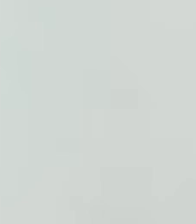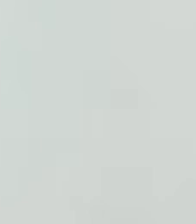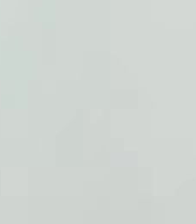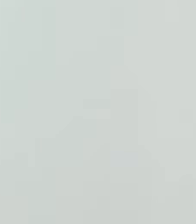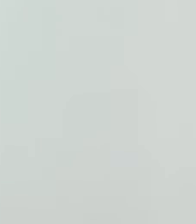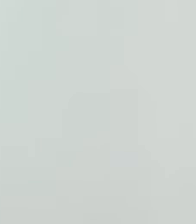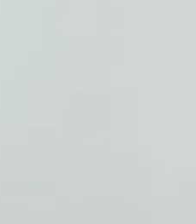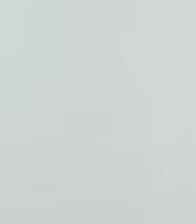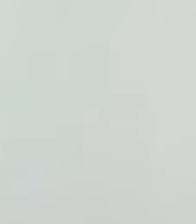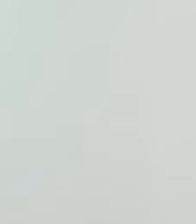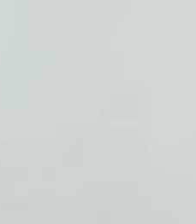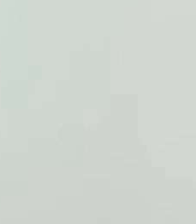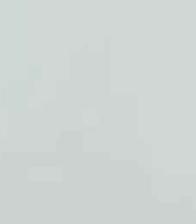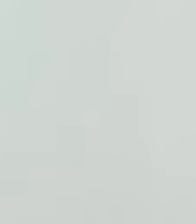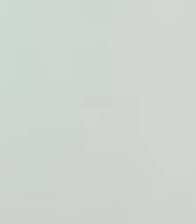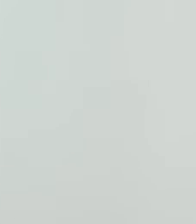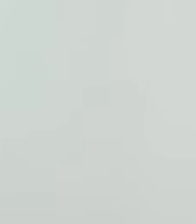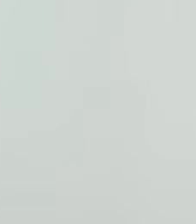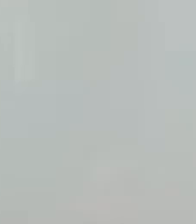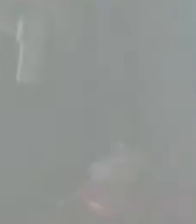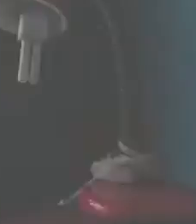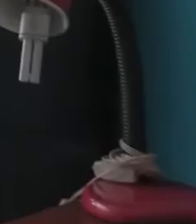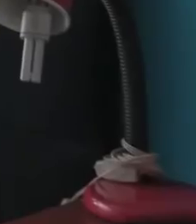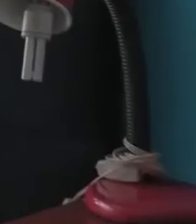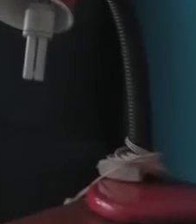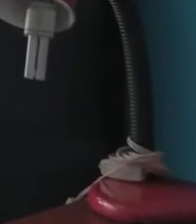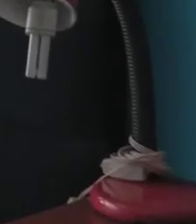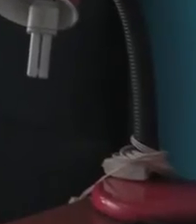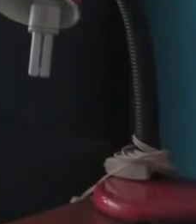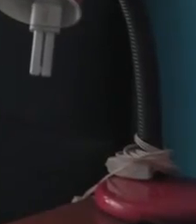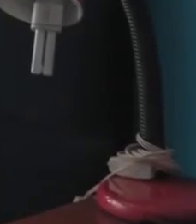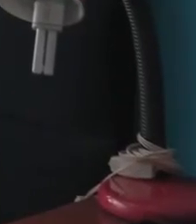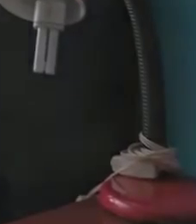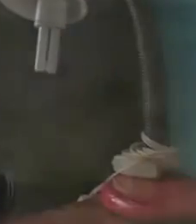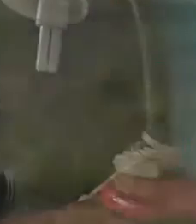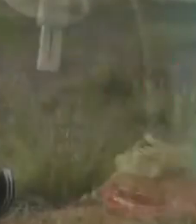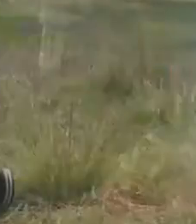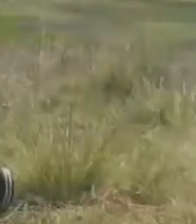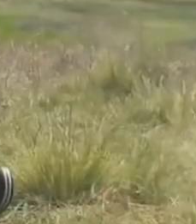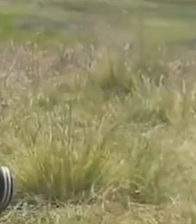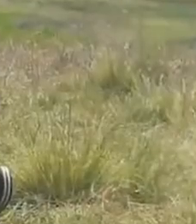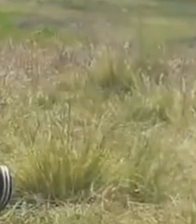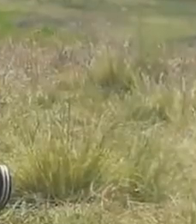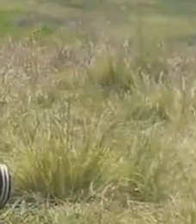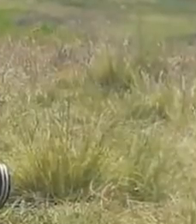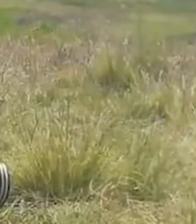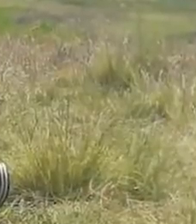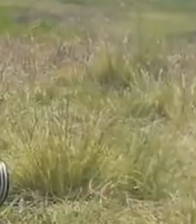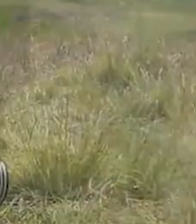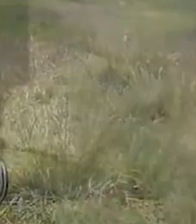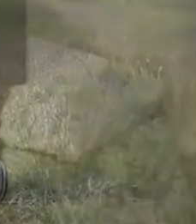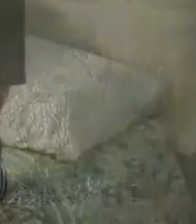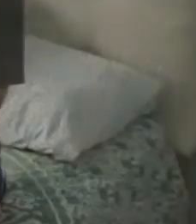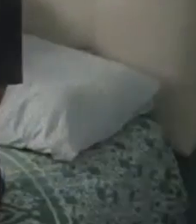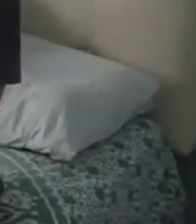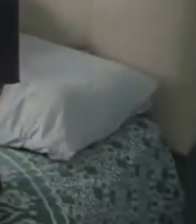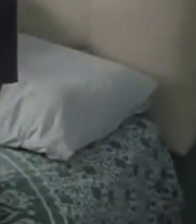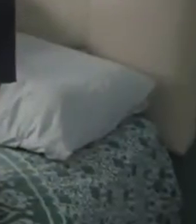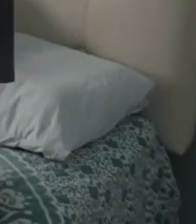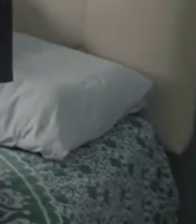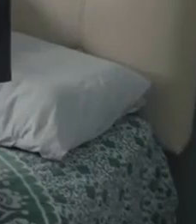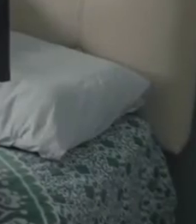situación. Evita enojarte, juzgar o criticar, porque las emociones son naturales y necesarias, pero debemos